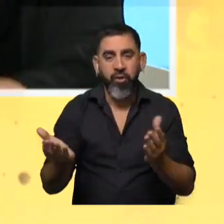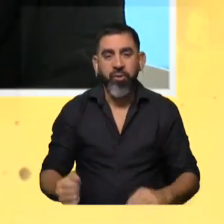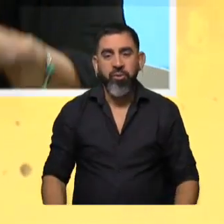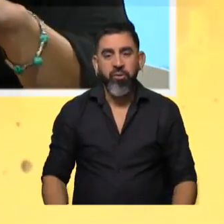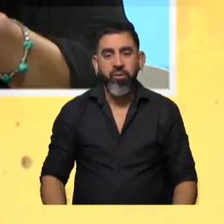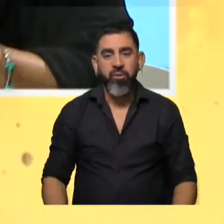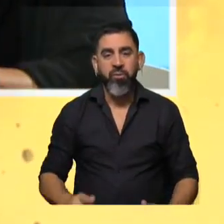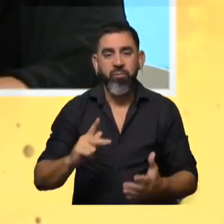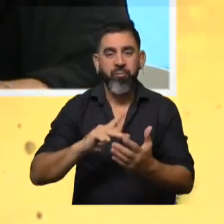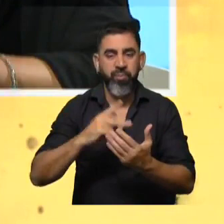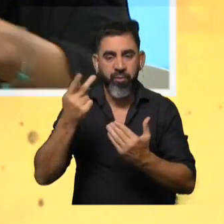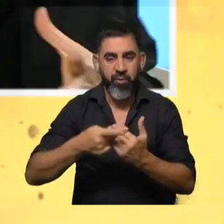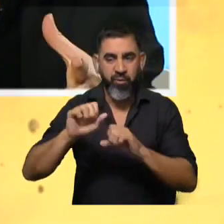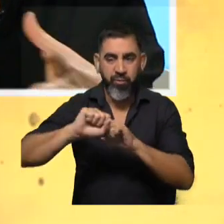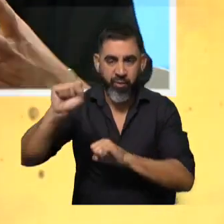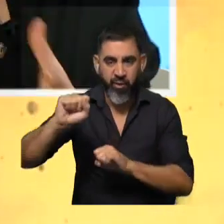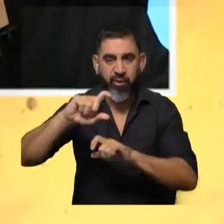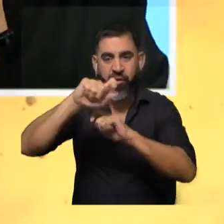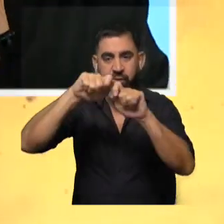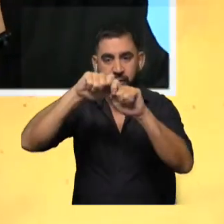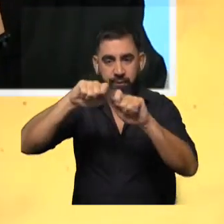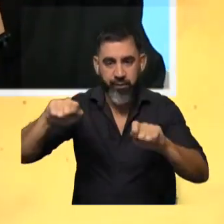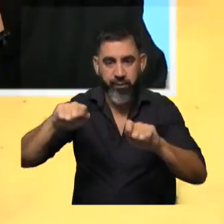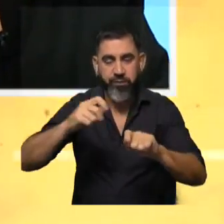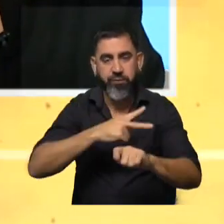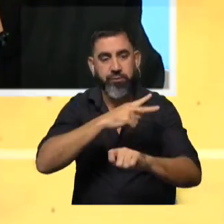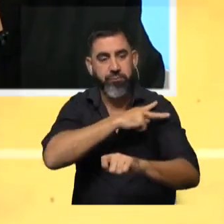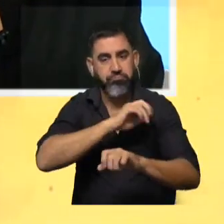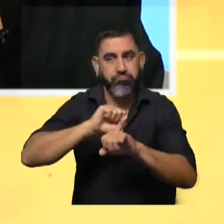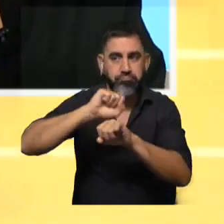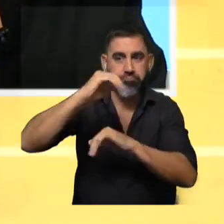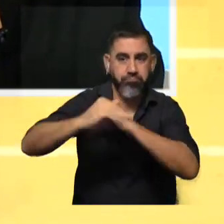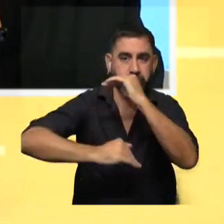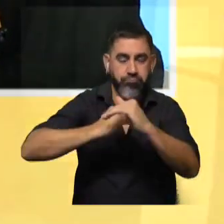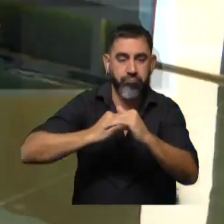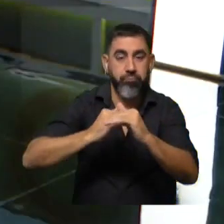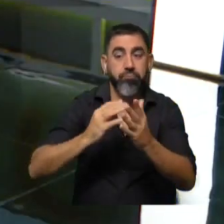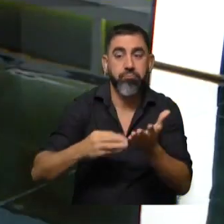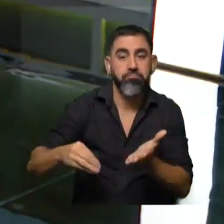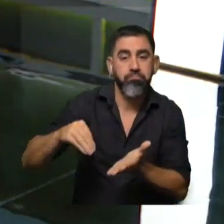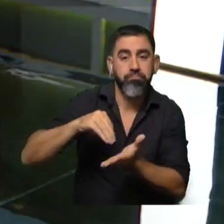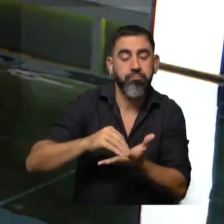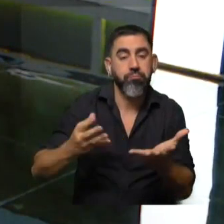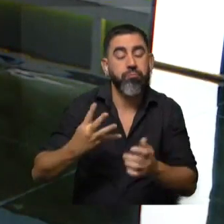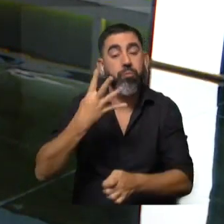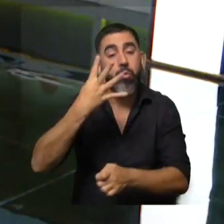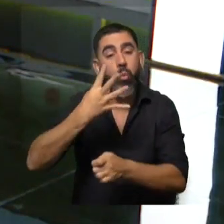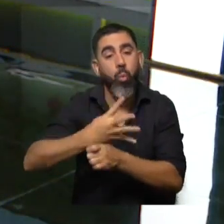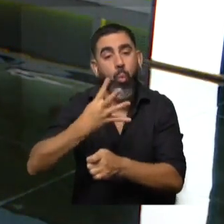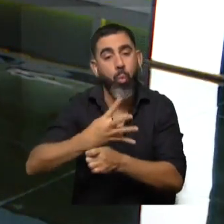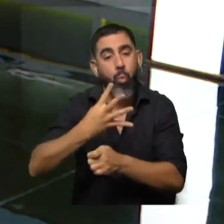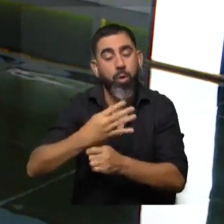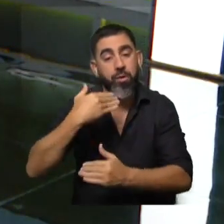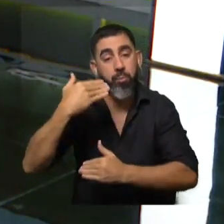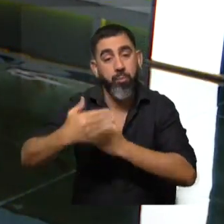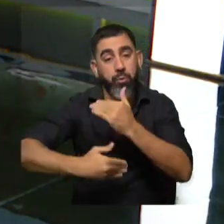con proyectos de grado y tesis de maestría, o sea... Claro. Y ahora se agrega, digamos, la cuarta parte de este